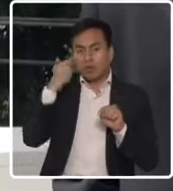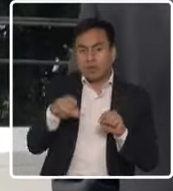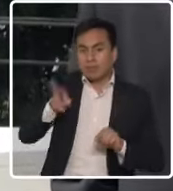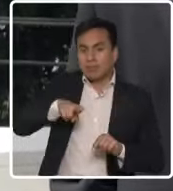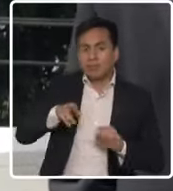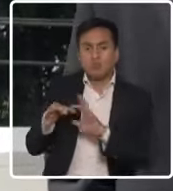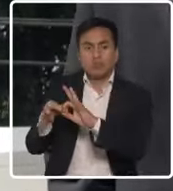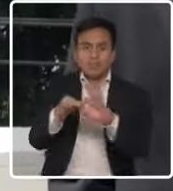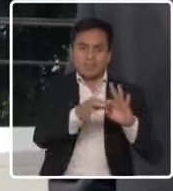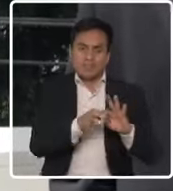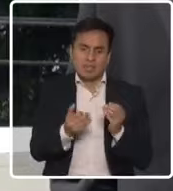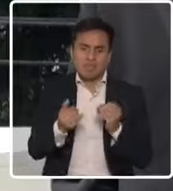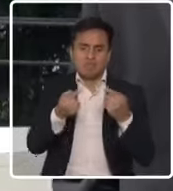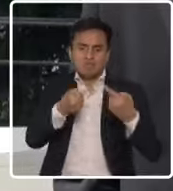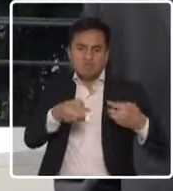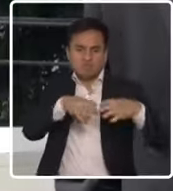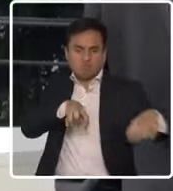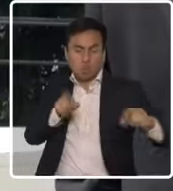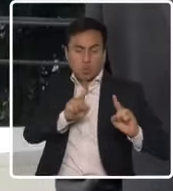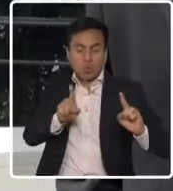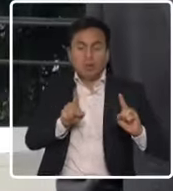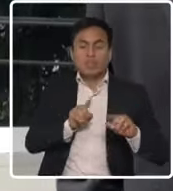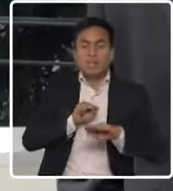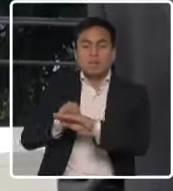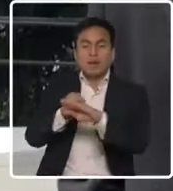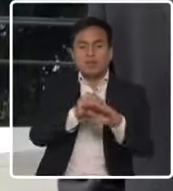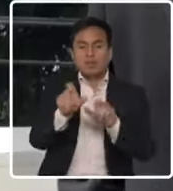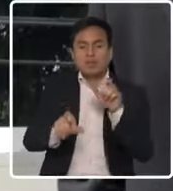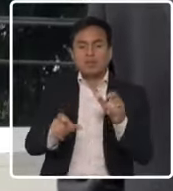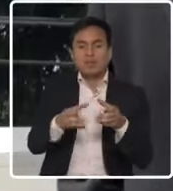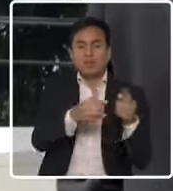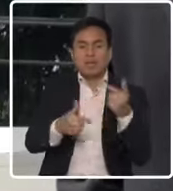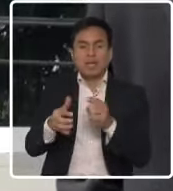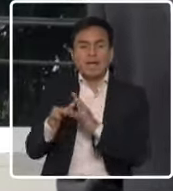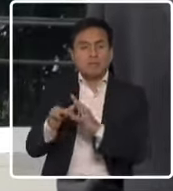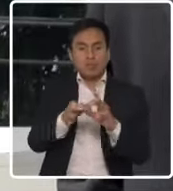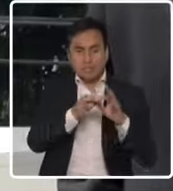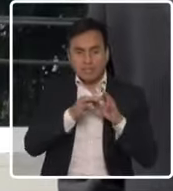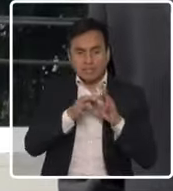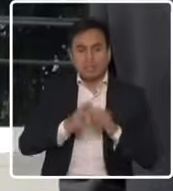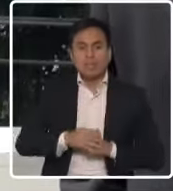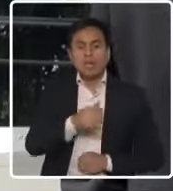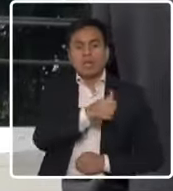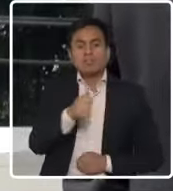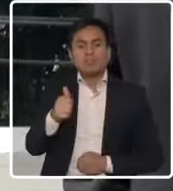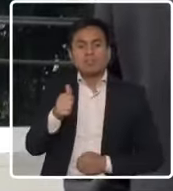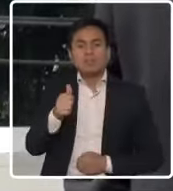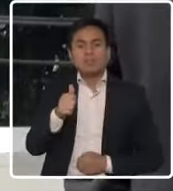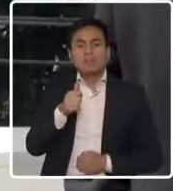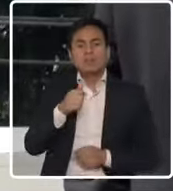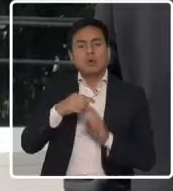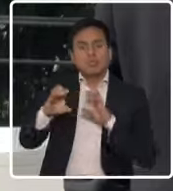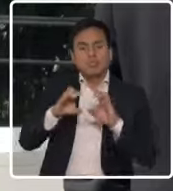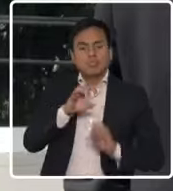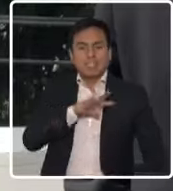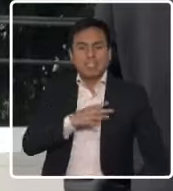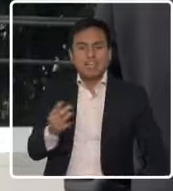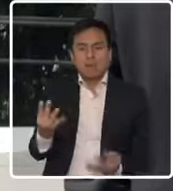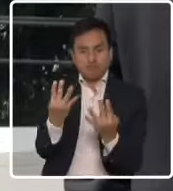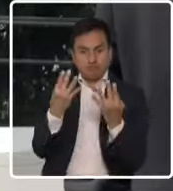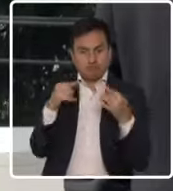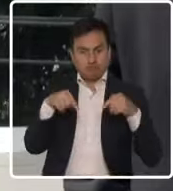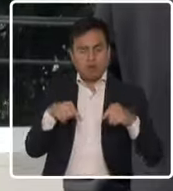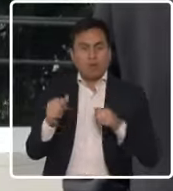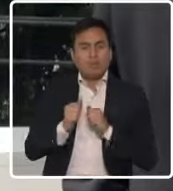necesitamos unidad y no división. Ese es mi llamado a todas las fuerzas políticas. Muchas gracias a todos y a la prensa chilena que está aquí presente, que